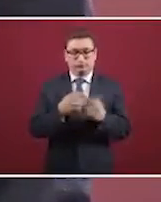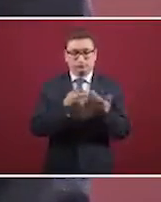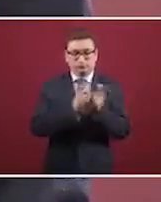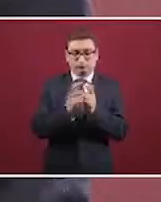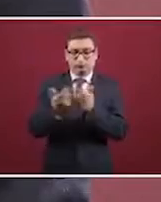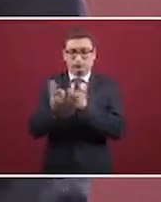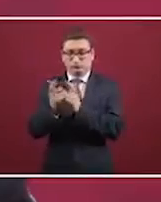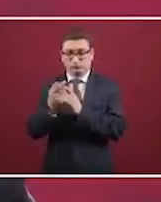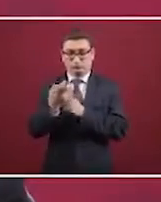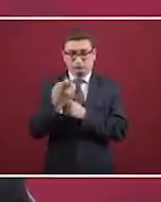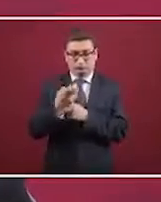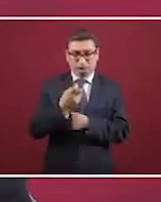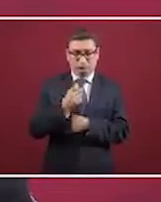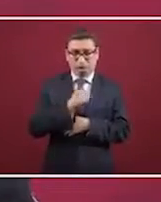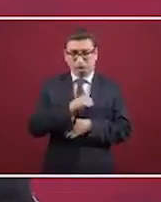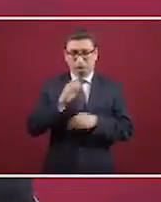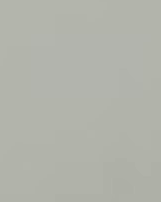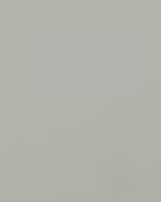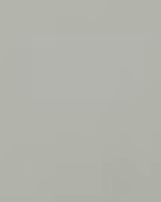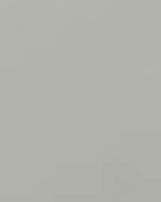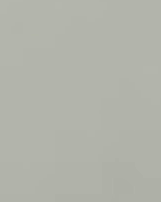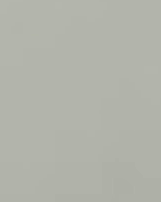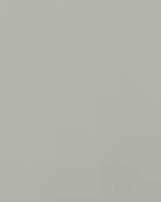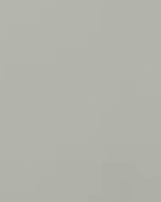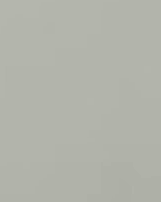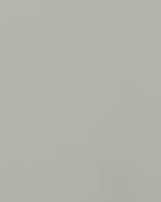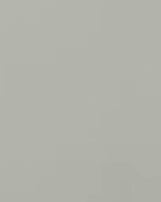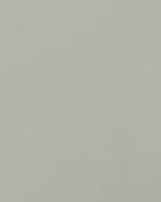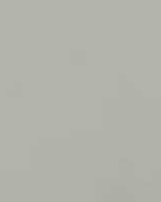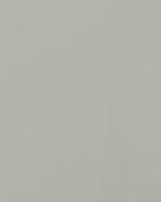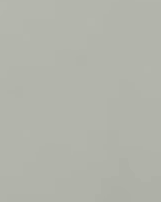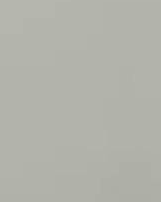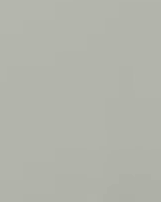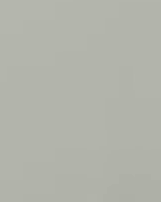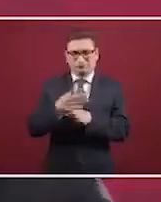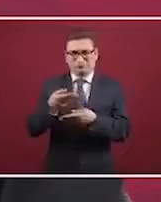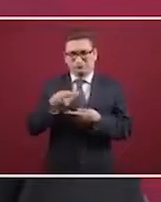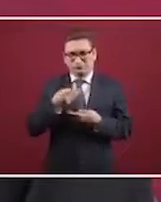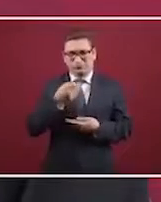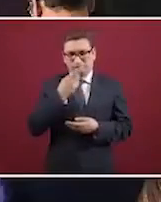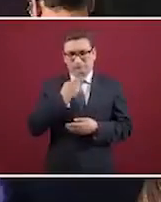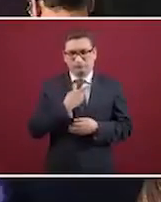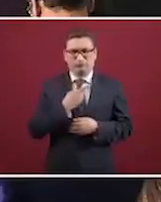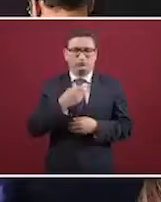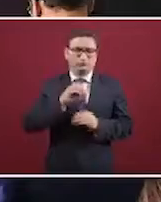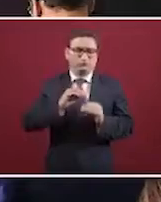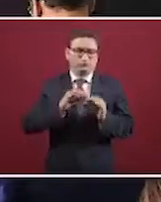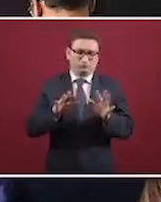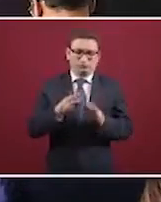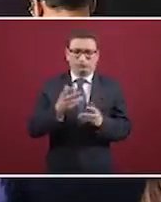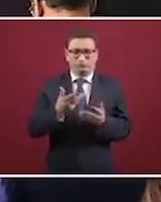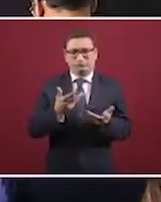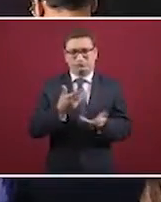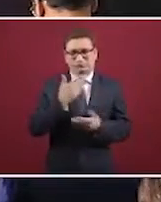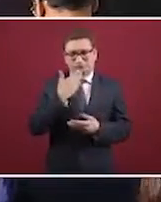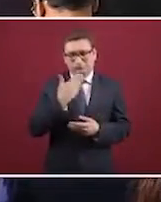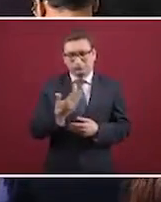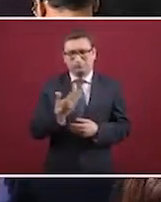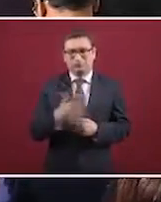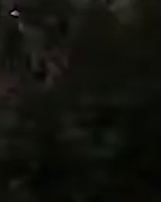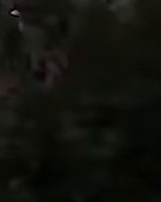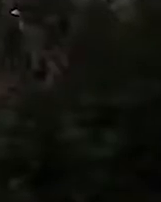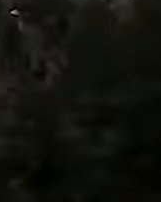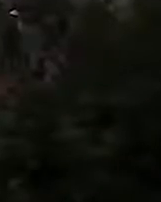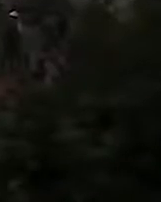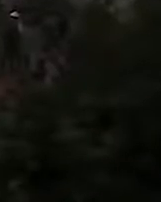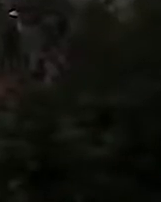privada un representante de las empresas involucradas manuel bartlett director de la cpe y alejandro esquer como representante de